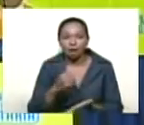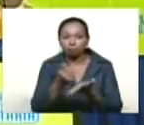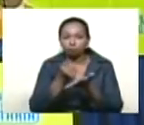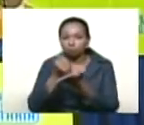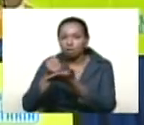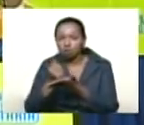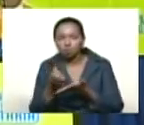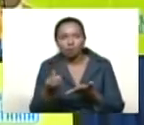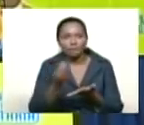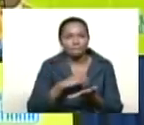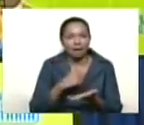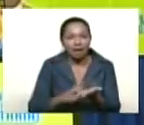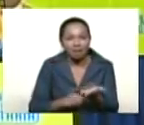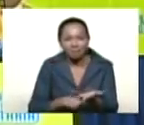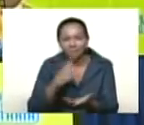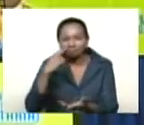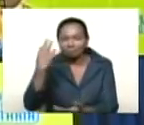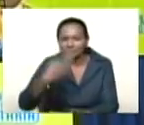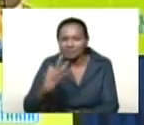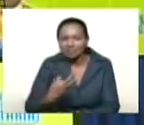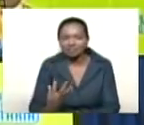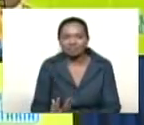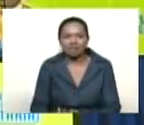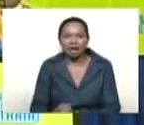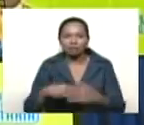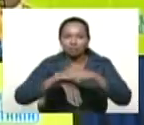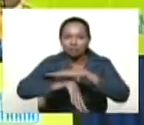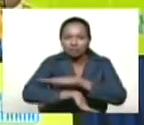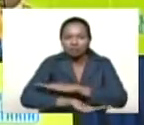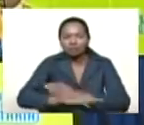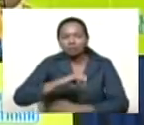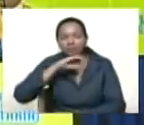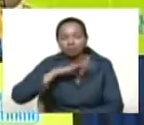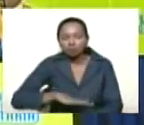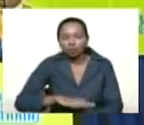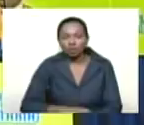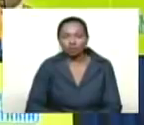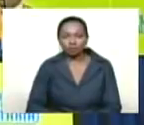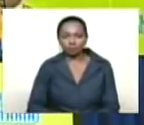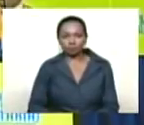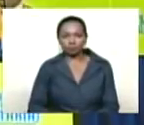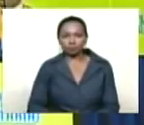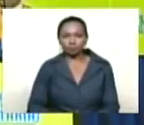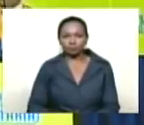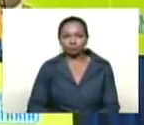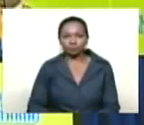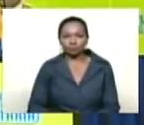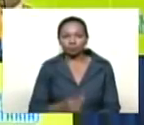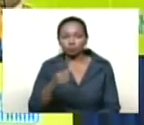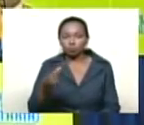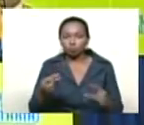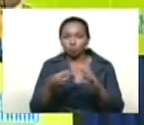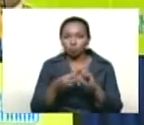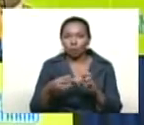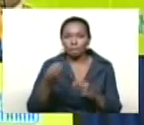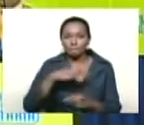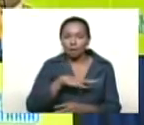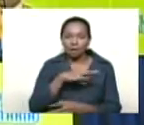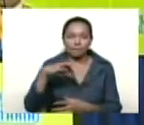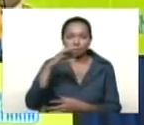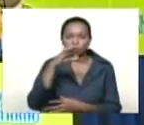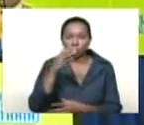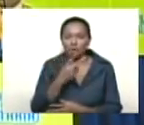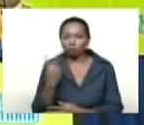mutuo, en la hermandad verdadera, en las raíces históricas. Es una relación basada en la espiritualidad